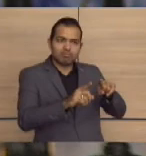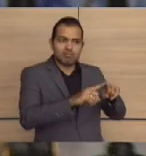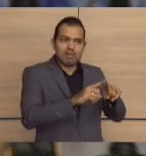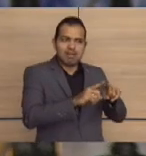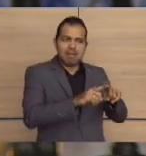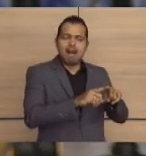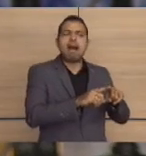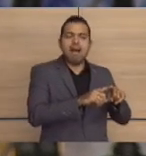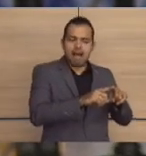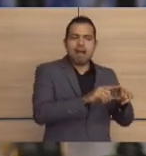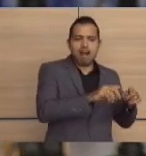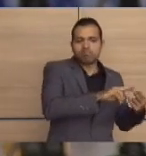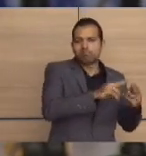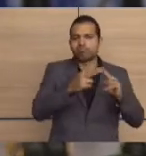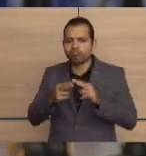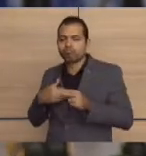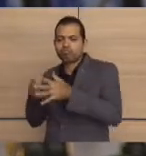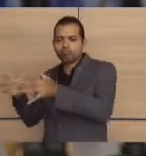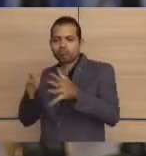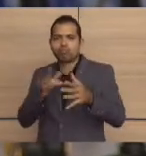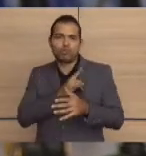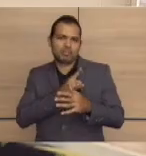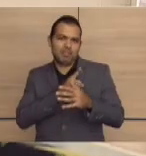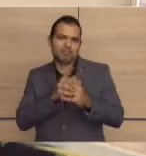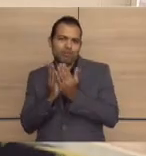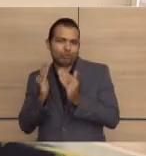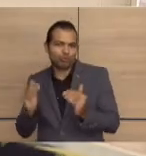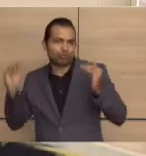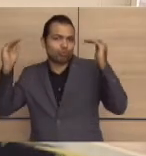poco. Vale. ¿Quieres iniciar?